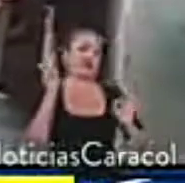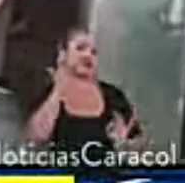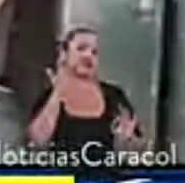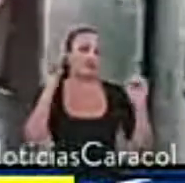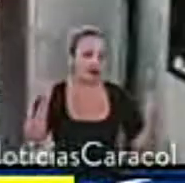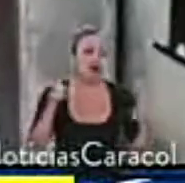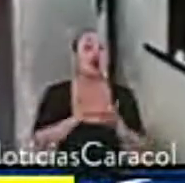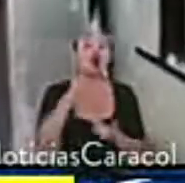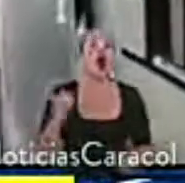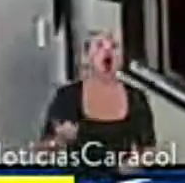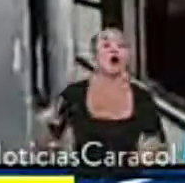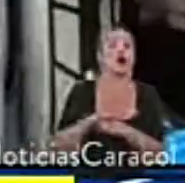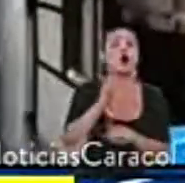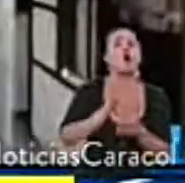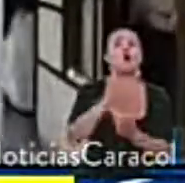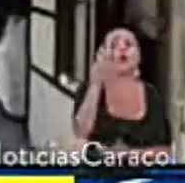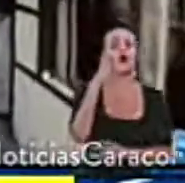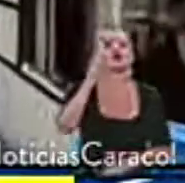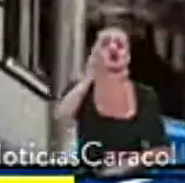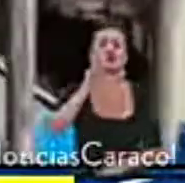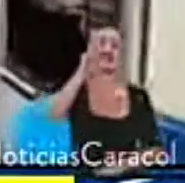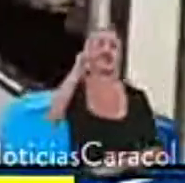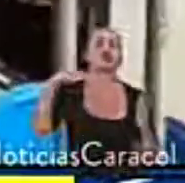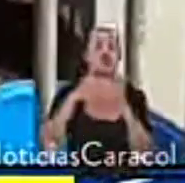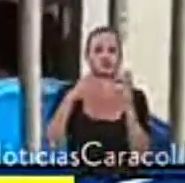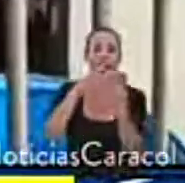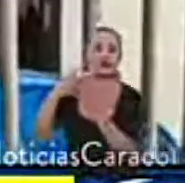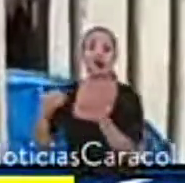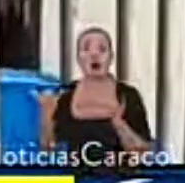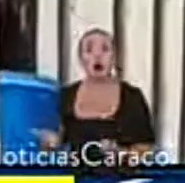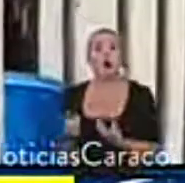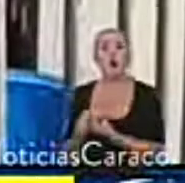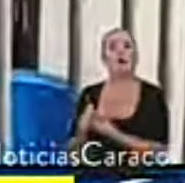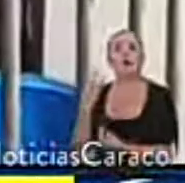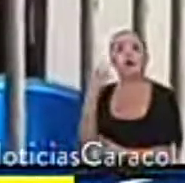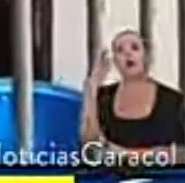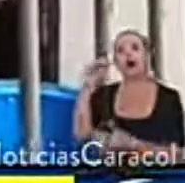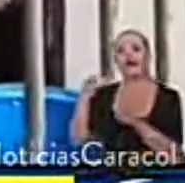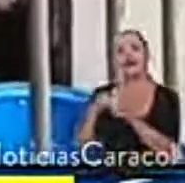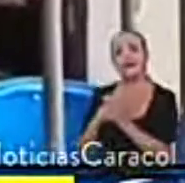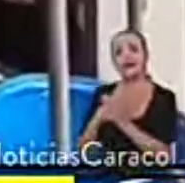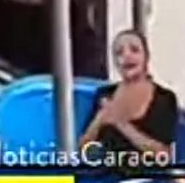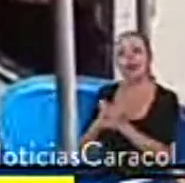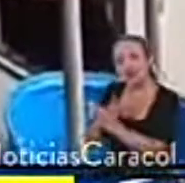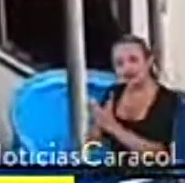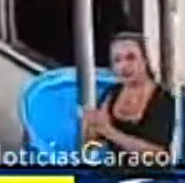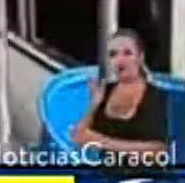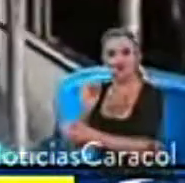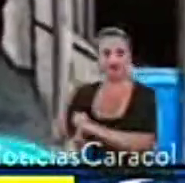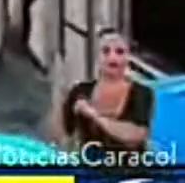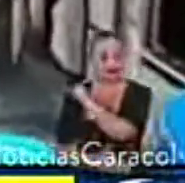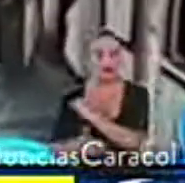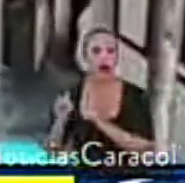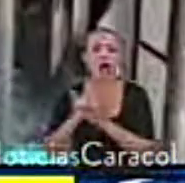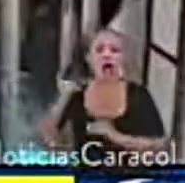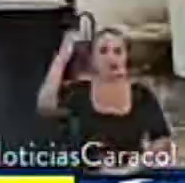interno. Tenemos más de 40.000 sindicados. Por eso el hacinamiento bajó. Eso me presentaba hacía 40 años, lo logramos bajar